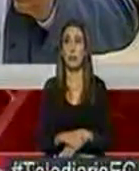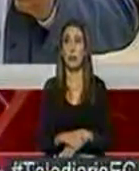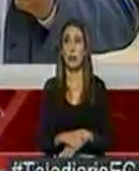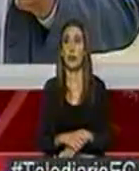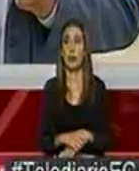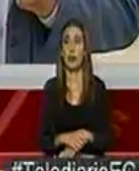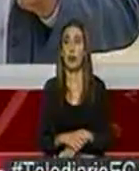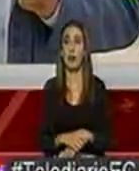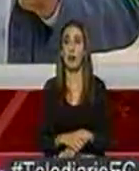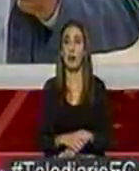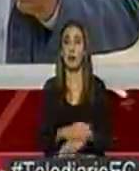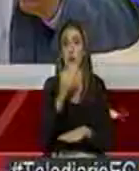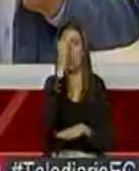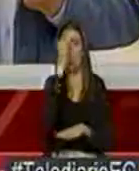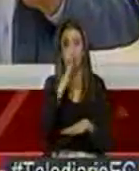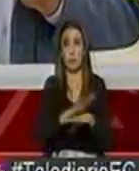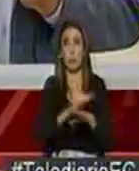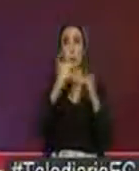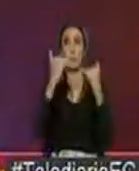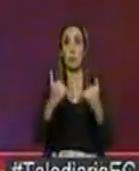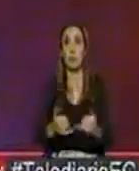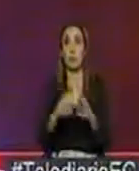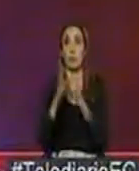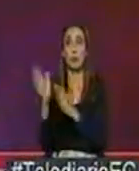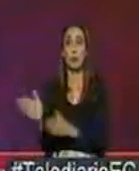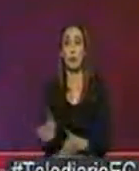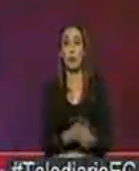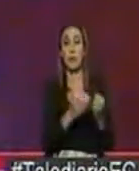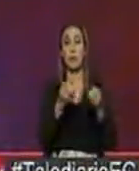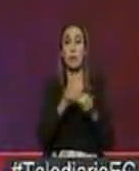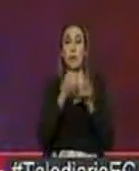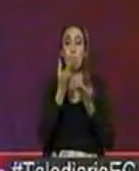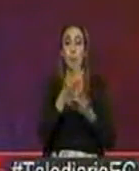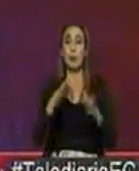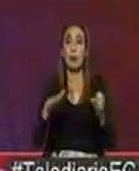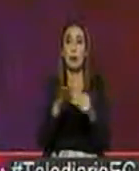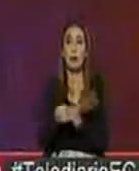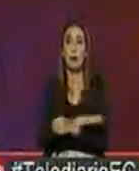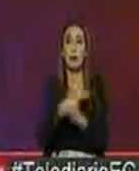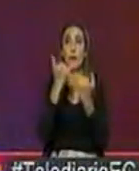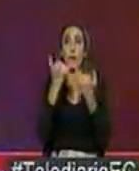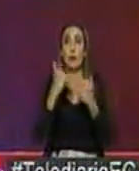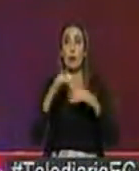Buenas tardes, Fabricio. Muchísimas gracias por ese reporte completo, por supuesto, de las actividades que se